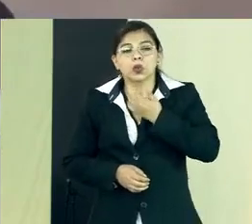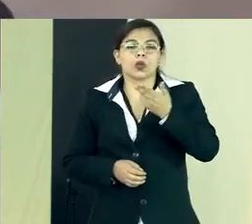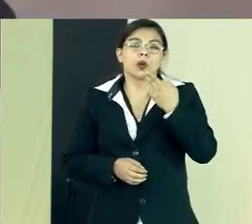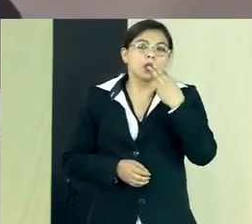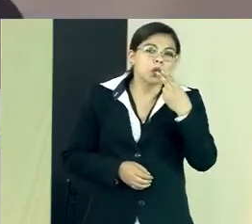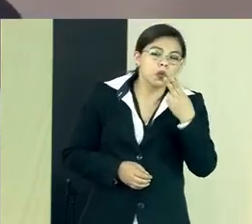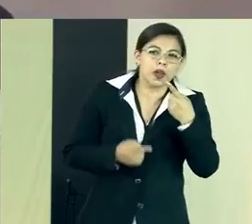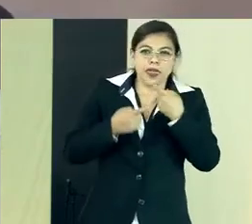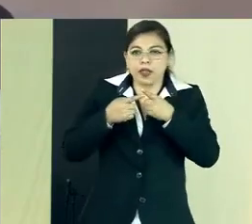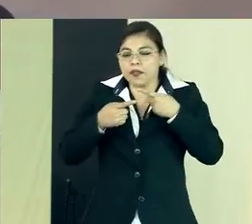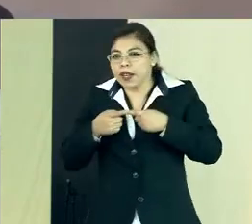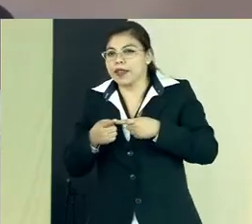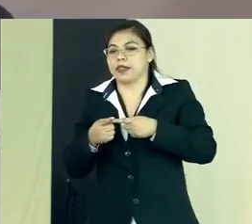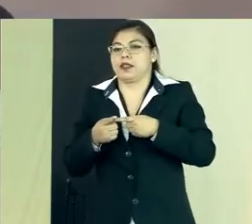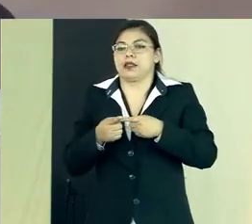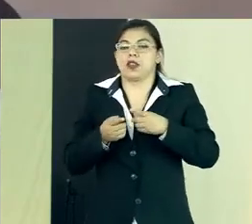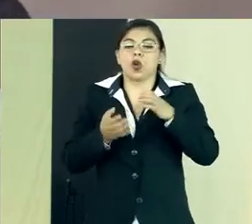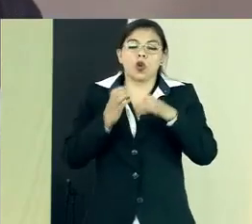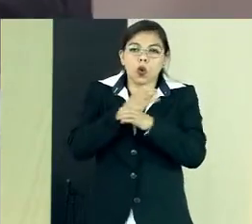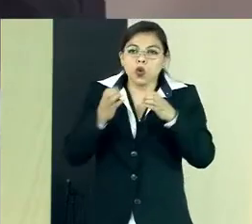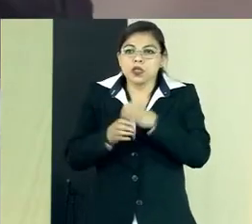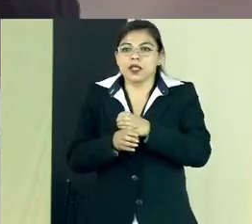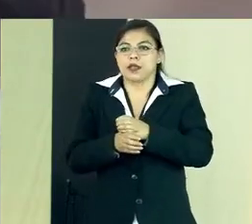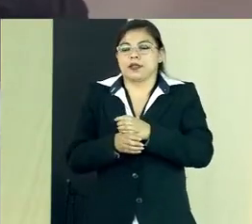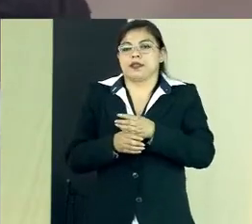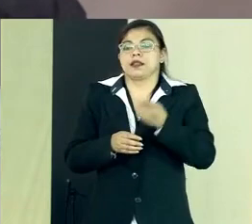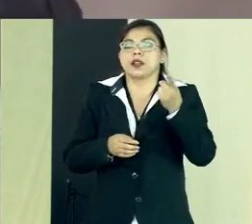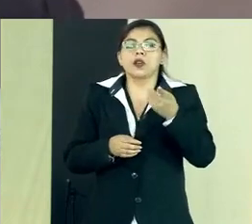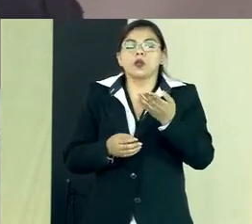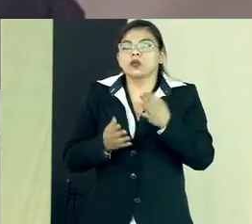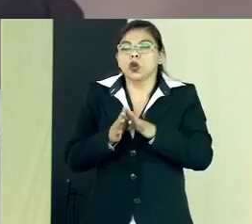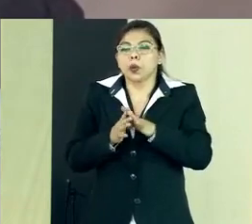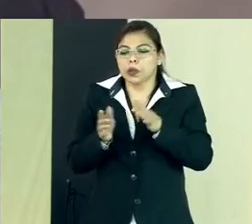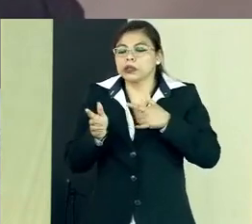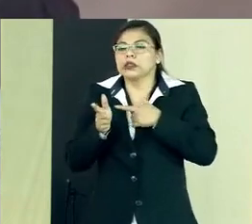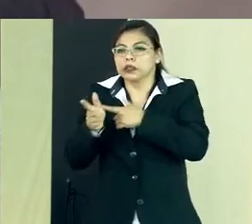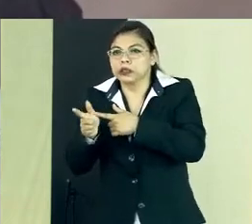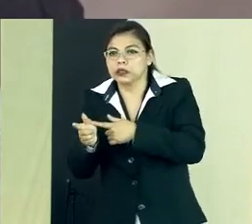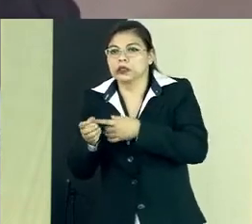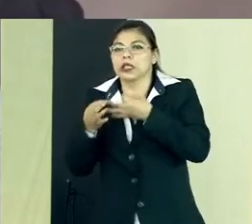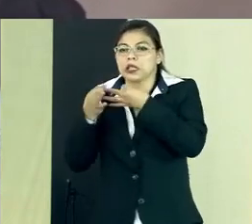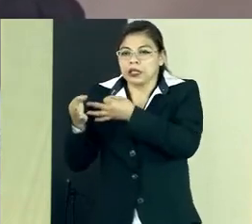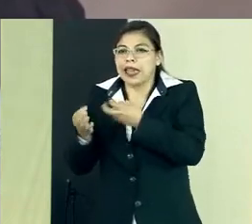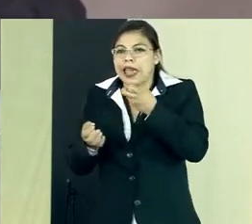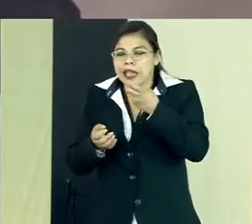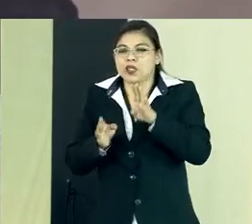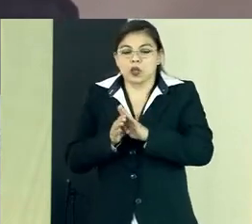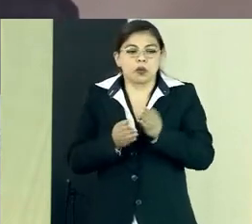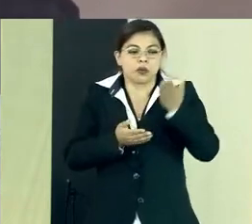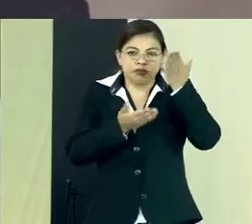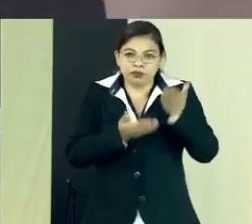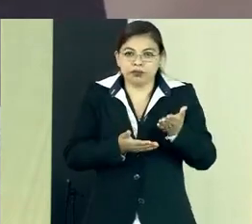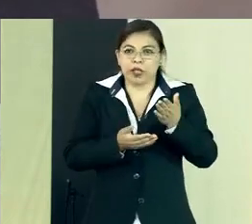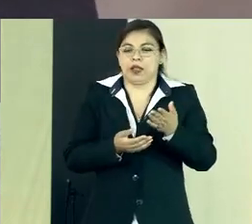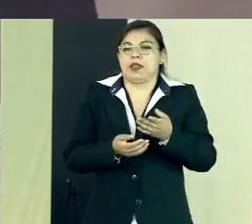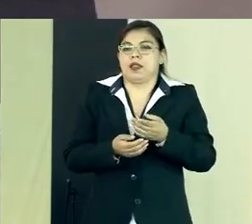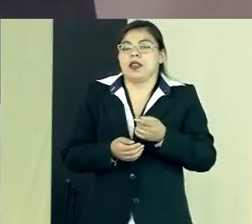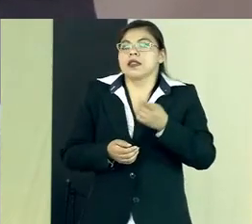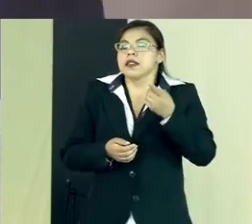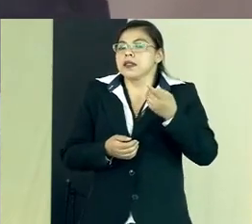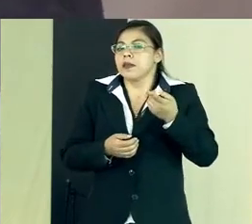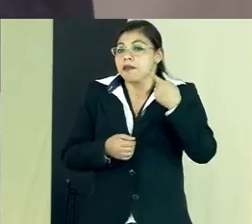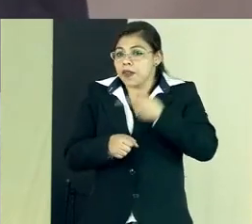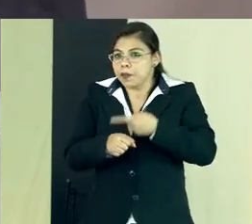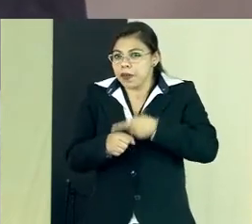que causan adicciones entonces este es el perfil social de la enfermedad en méxico